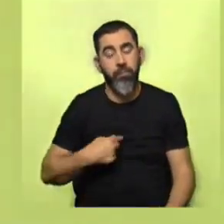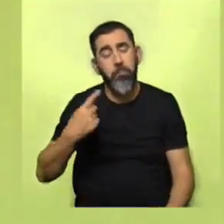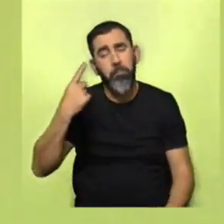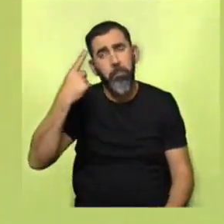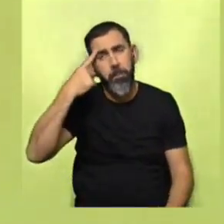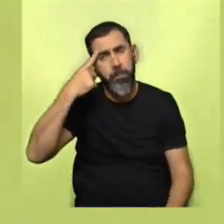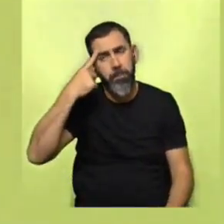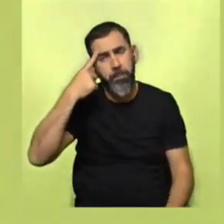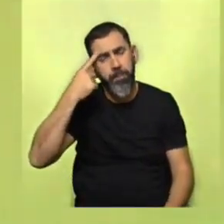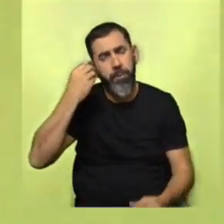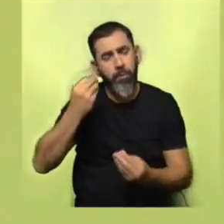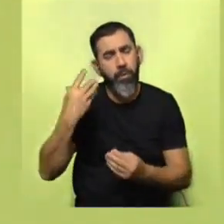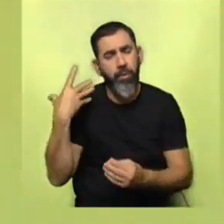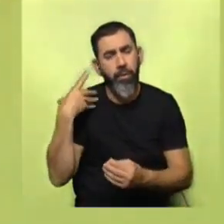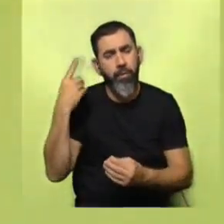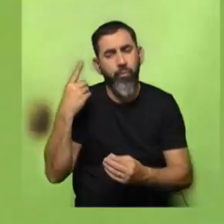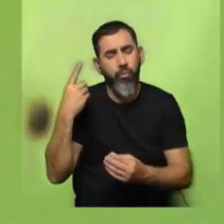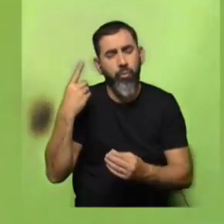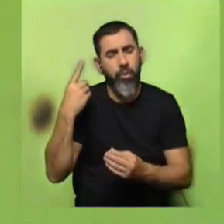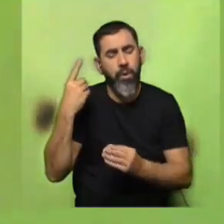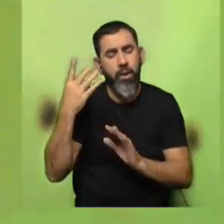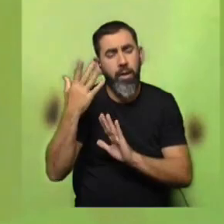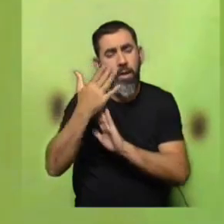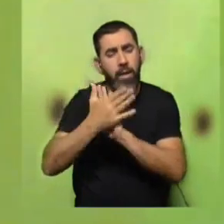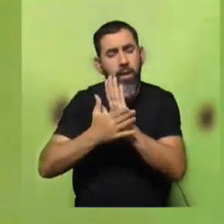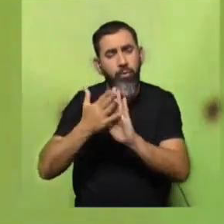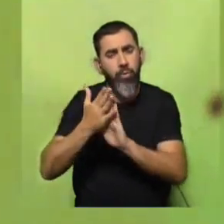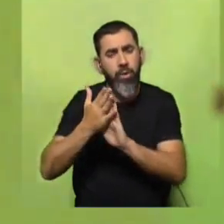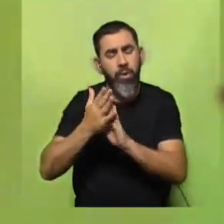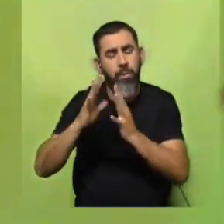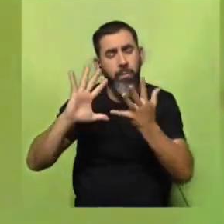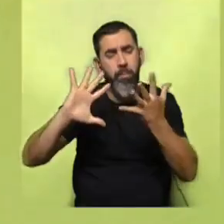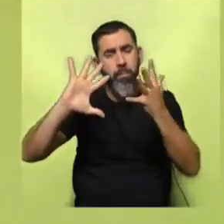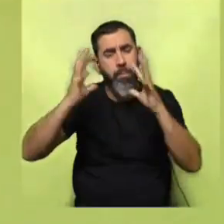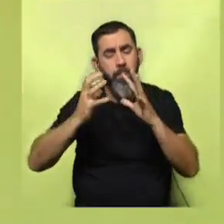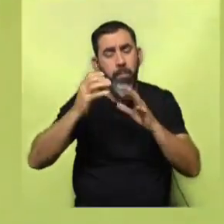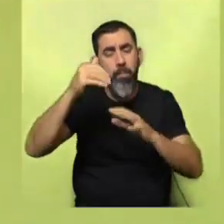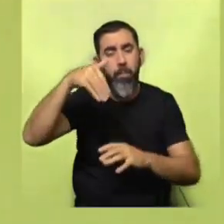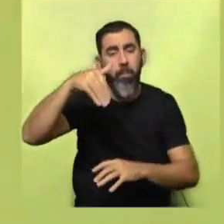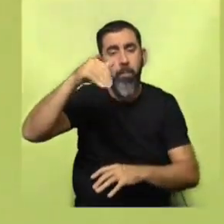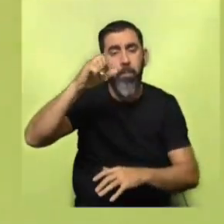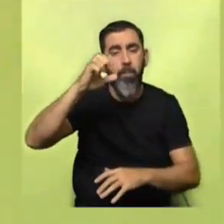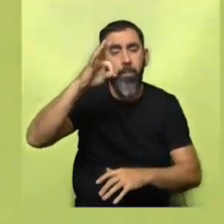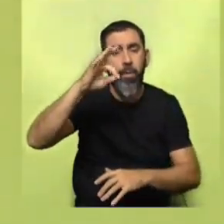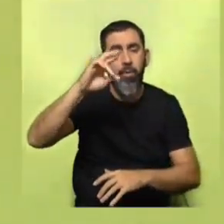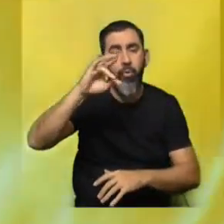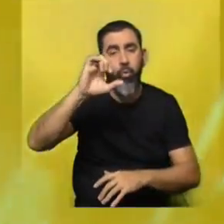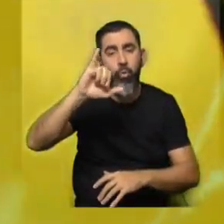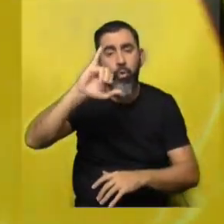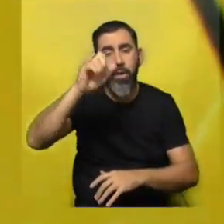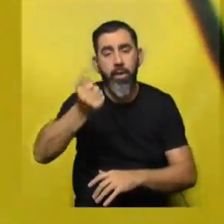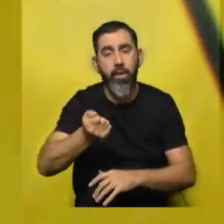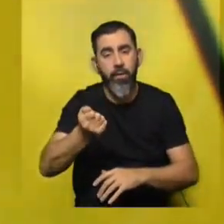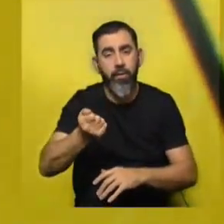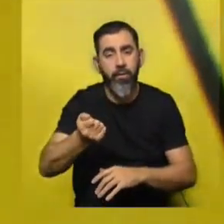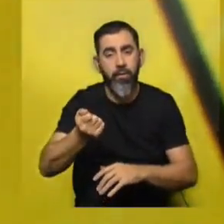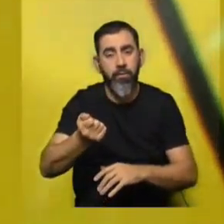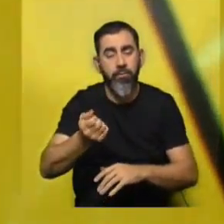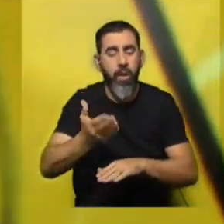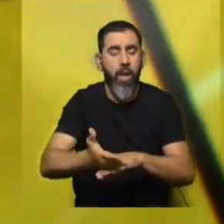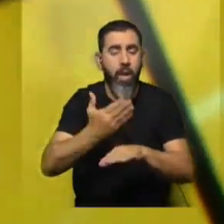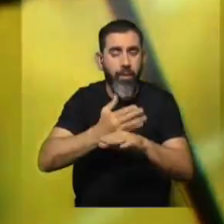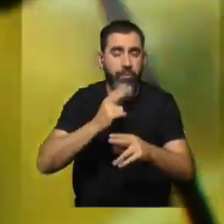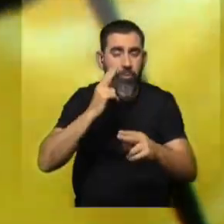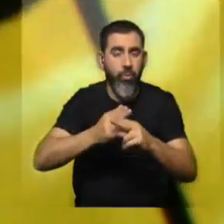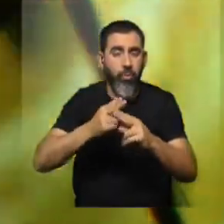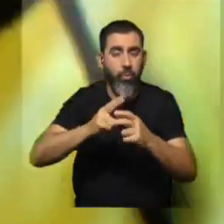con exactitud, era Dirección Nacional de Meteorología, no el organismo previo, porque claro, uno dice INUMET 10 años, no, para pronóstico tenemos hace mucho,